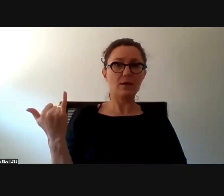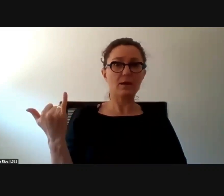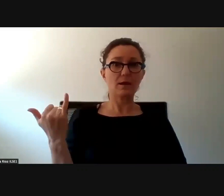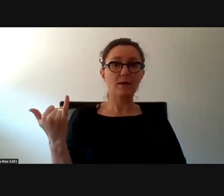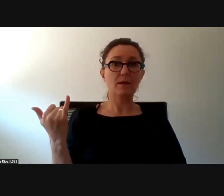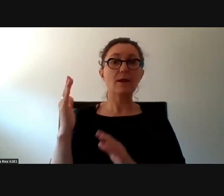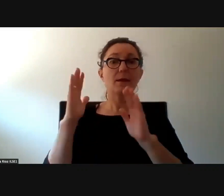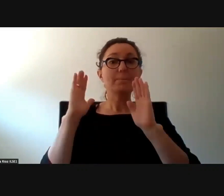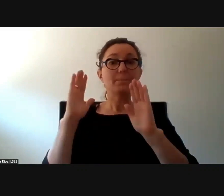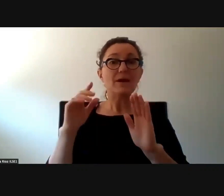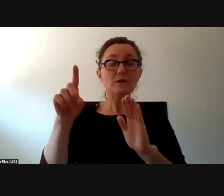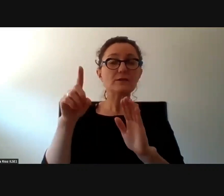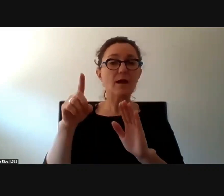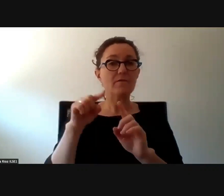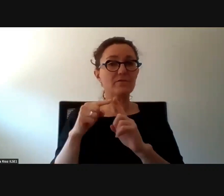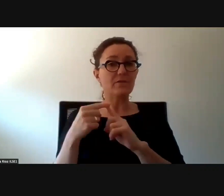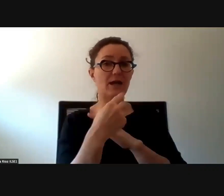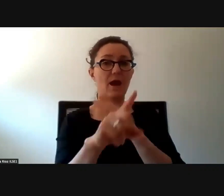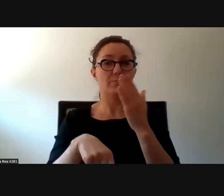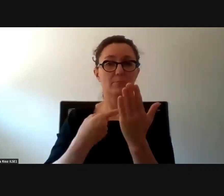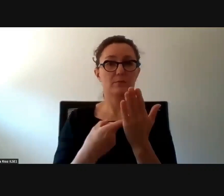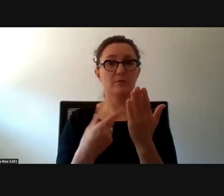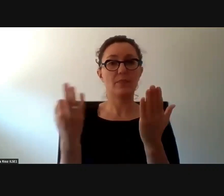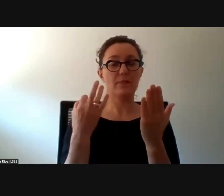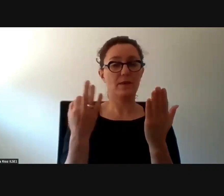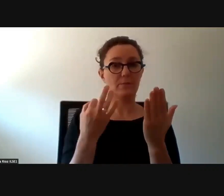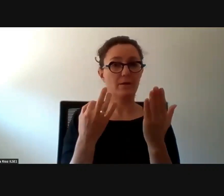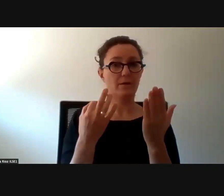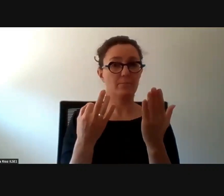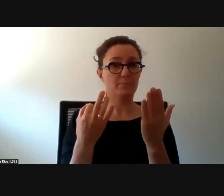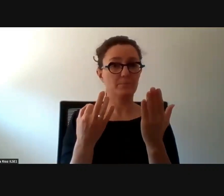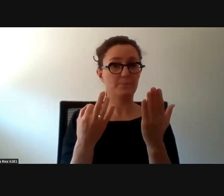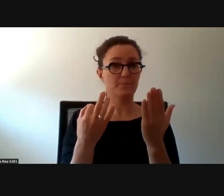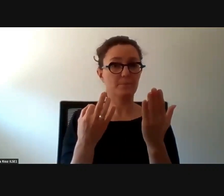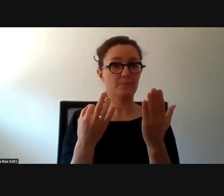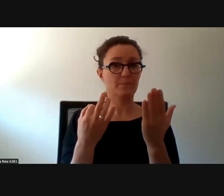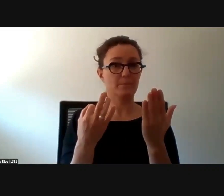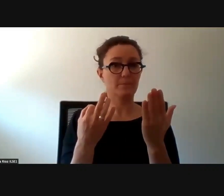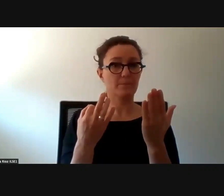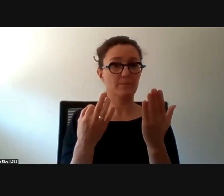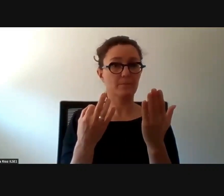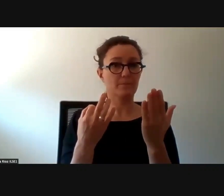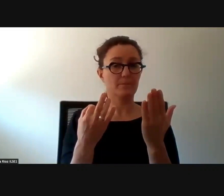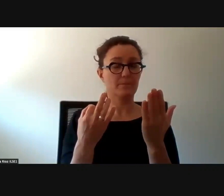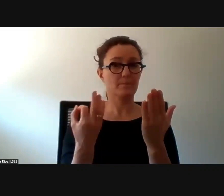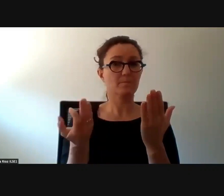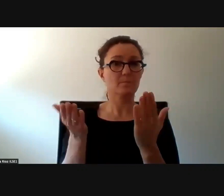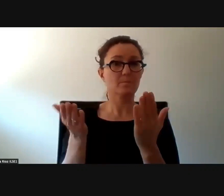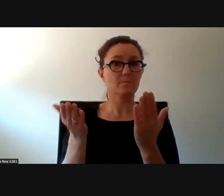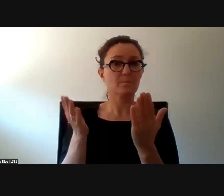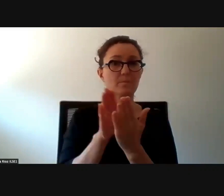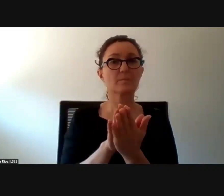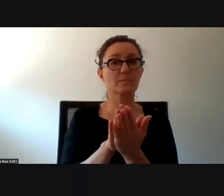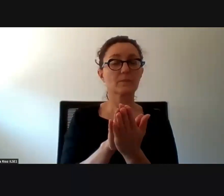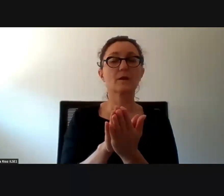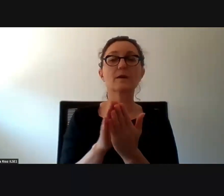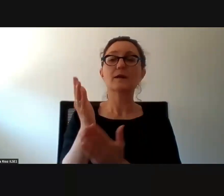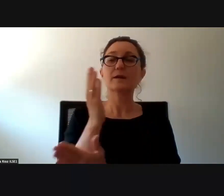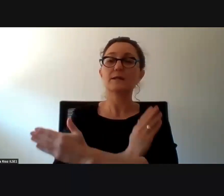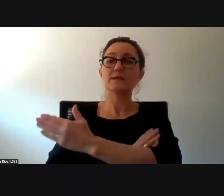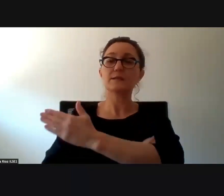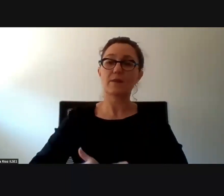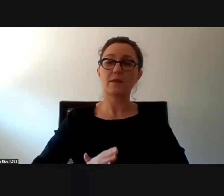variable tiene que ser mucho más amplia y tiene que abordar la violencia, la discapacidad